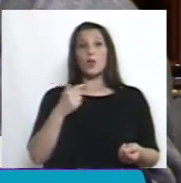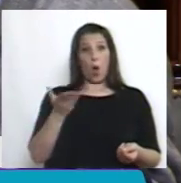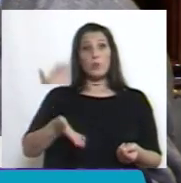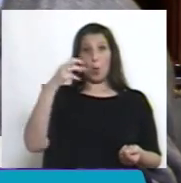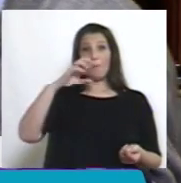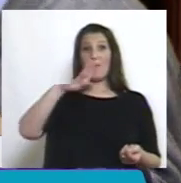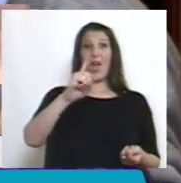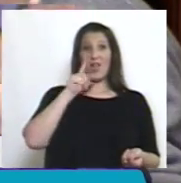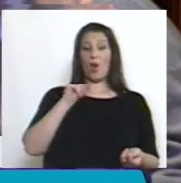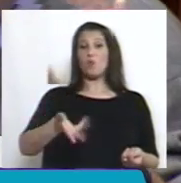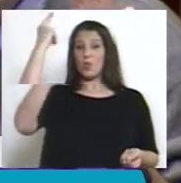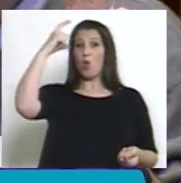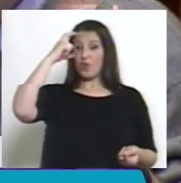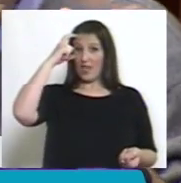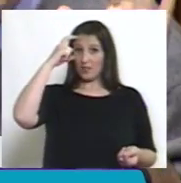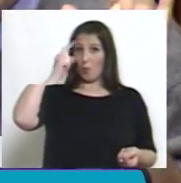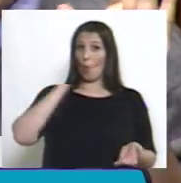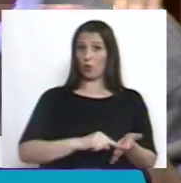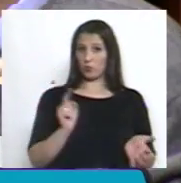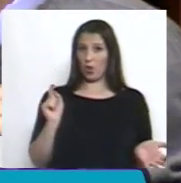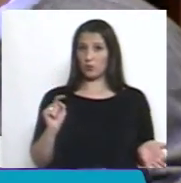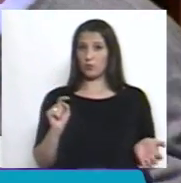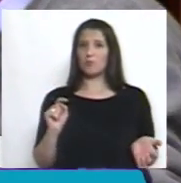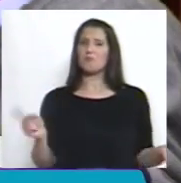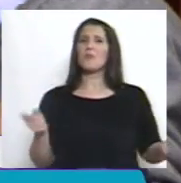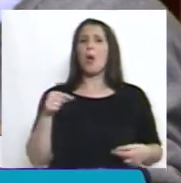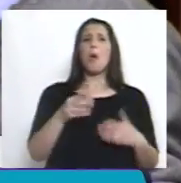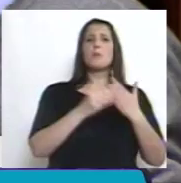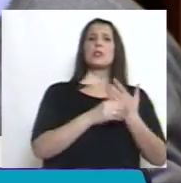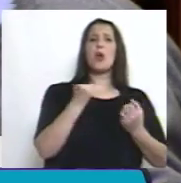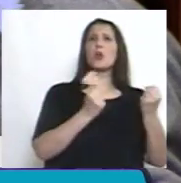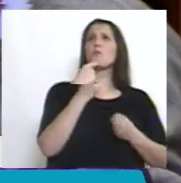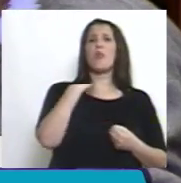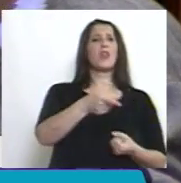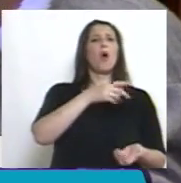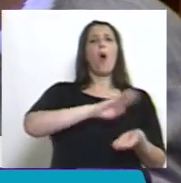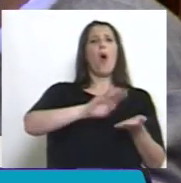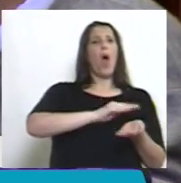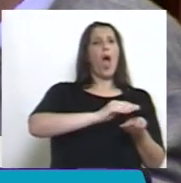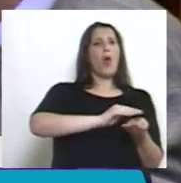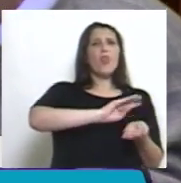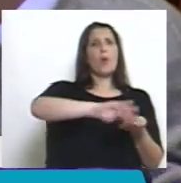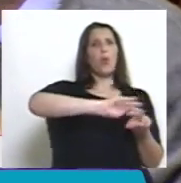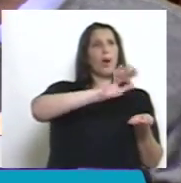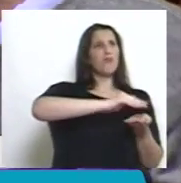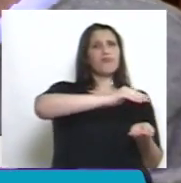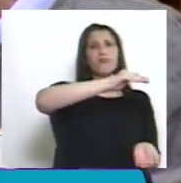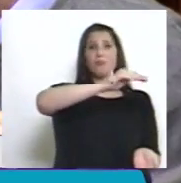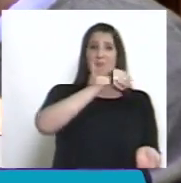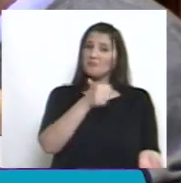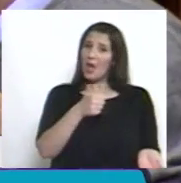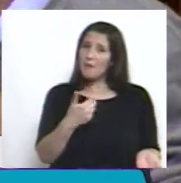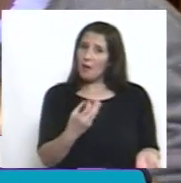puntos del PBI. Bueno, hoy el ministro de Economía dijo que el desendeudamiento o que el endeudamiento no es malo, así que quizás esté